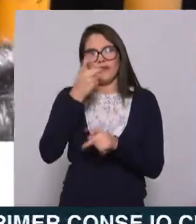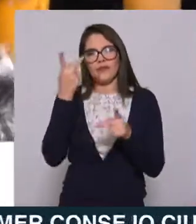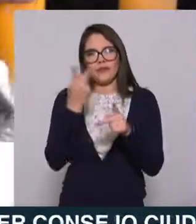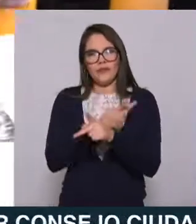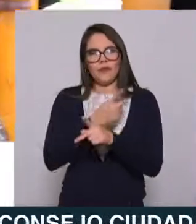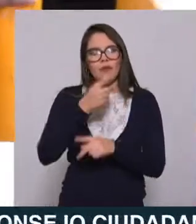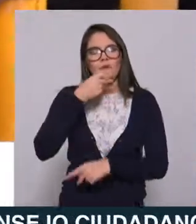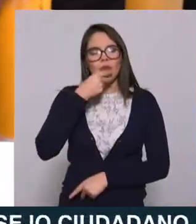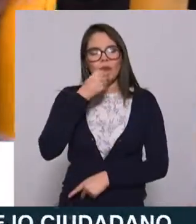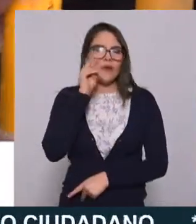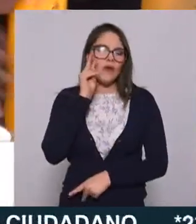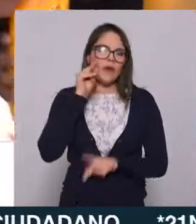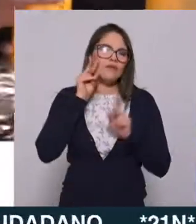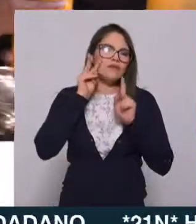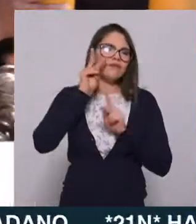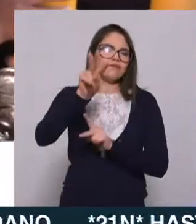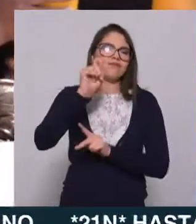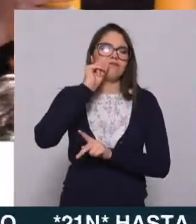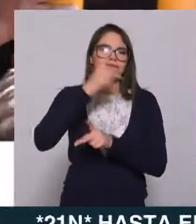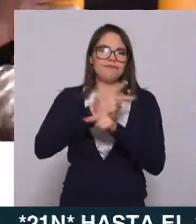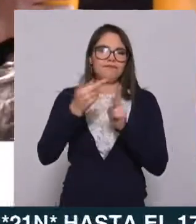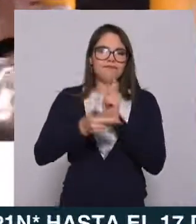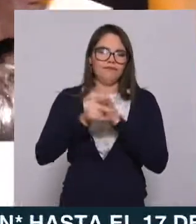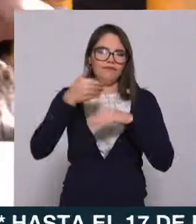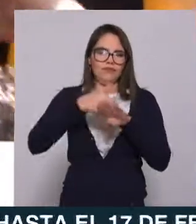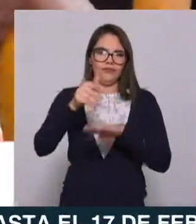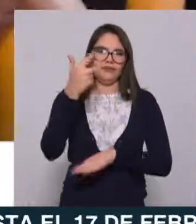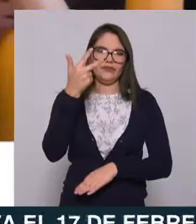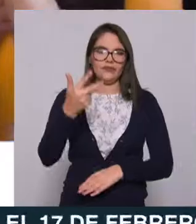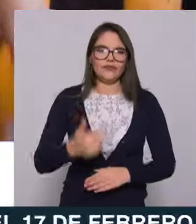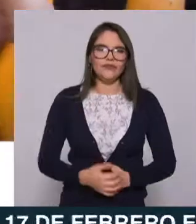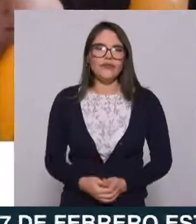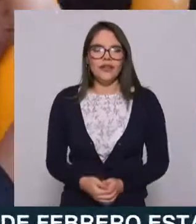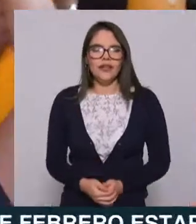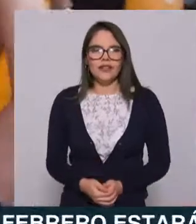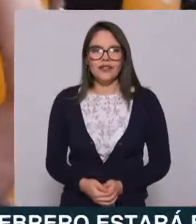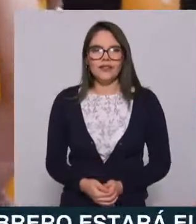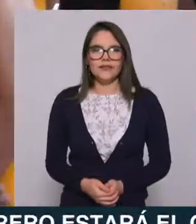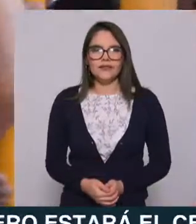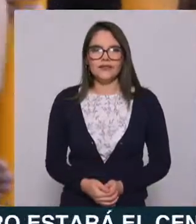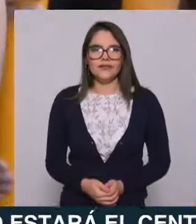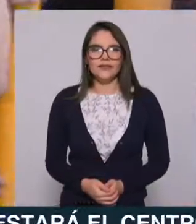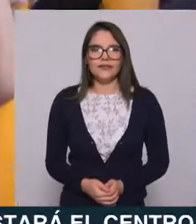Imágenes: Javier Martínez, información y voz, Alberto Álvarez Santana, 21 Noticias.